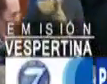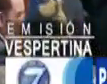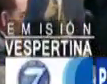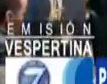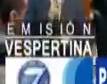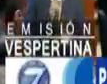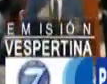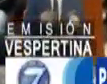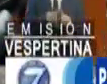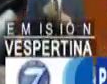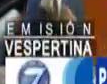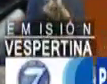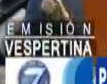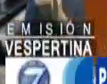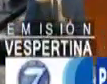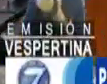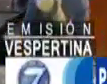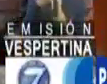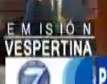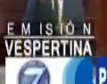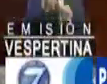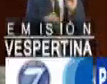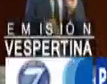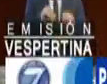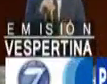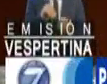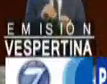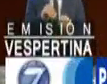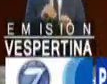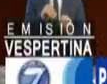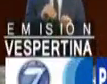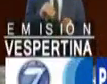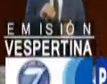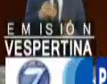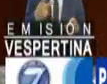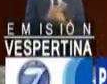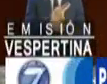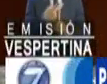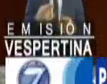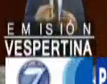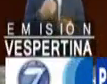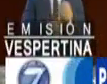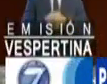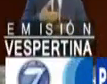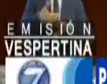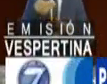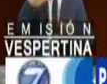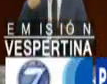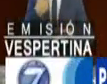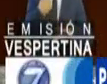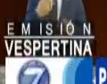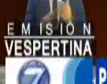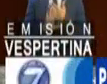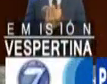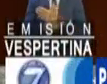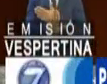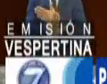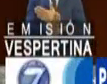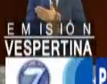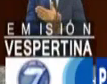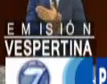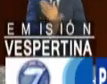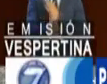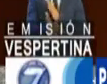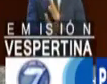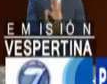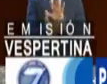Que sirva, sin duda, para dejar atrás los años de distanciamiento, para comenzar un proceso que